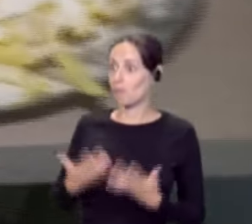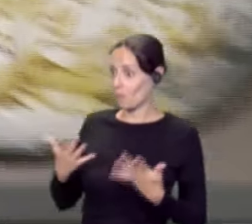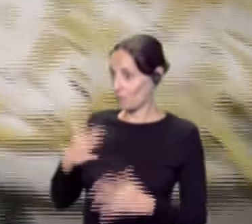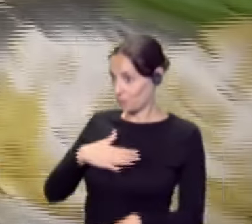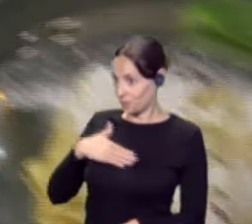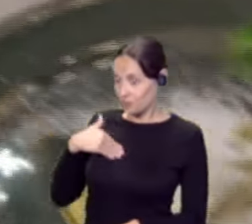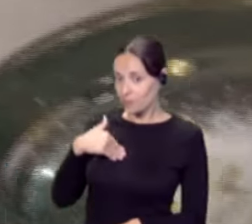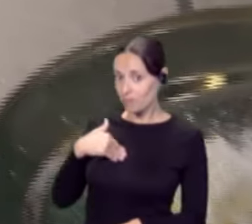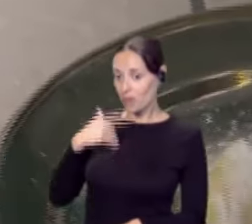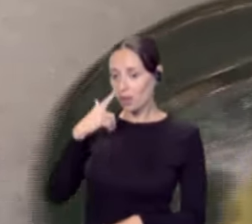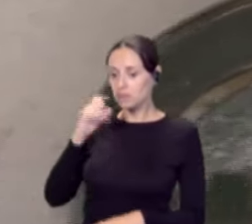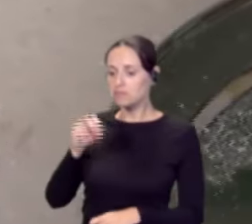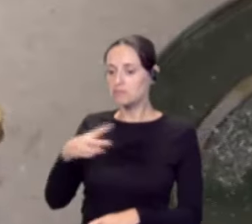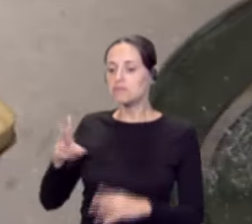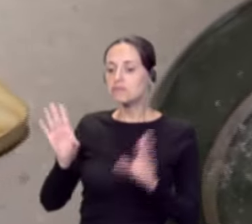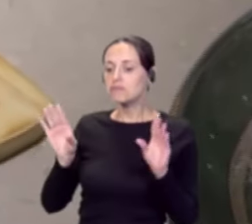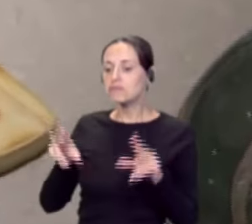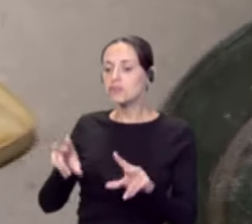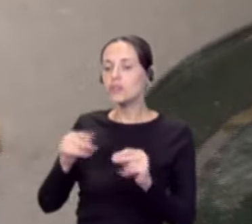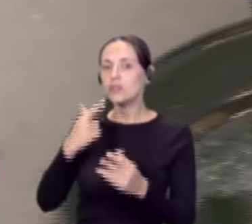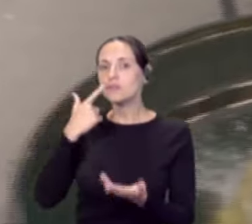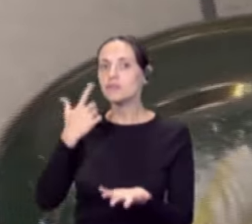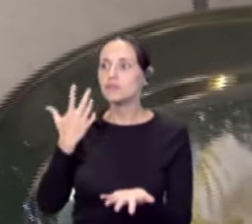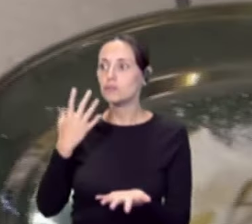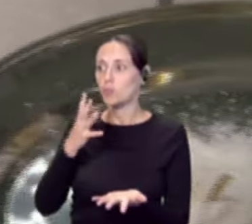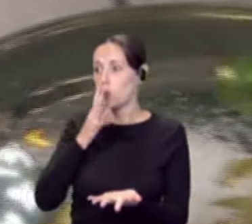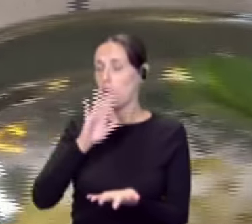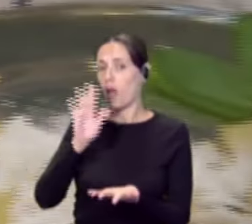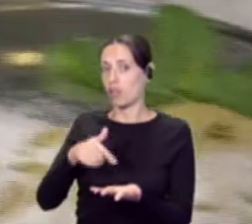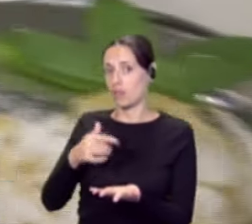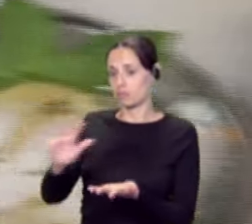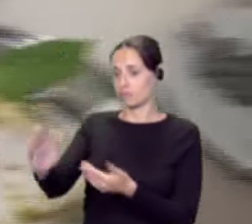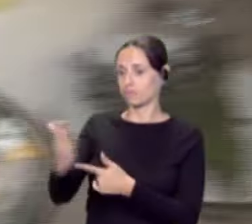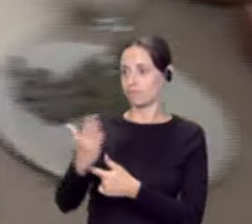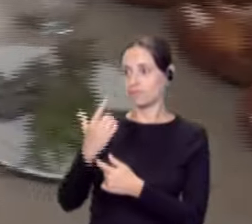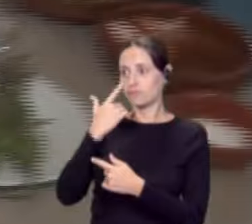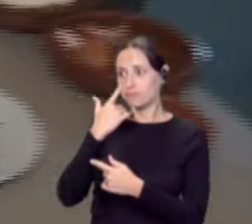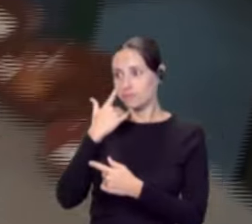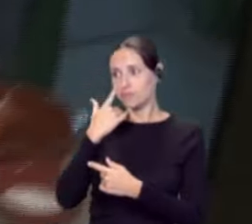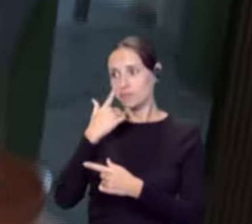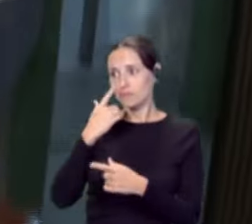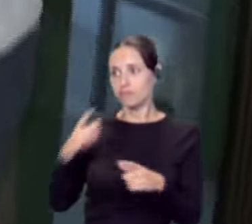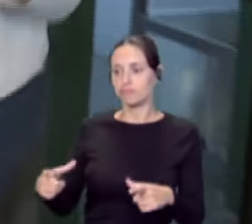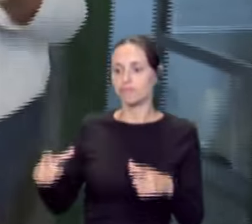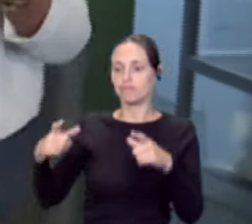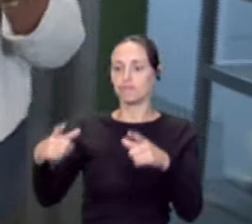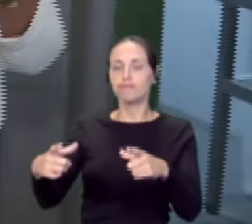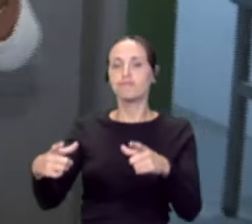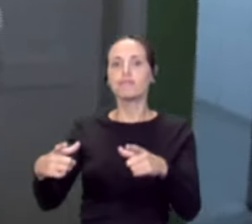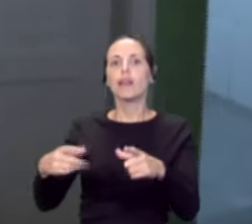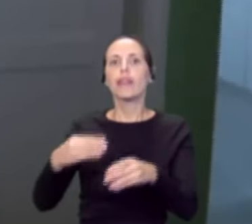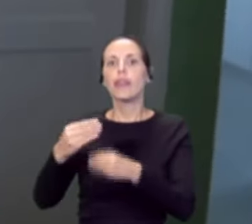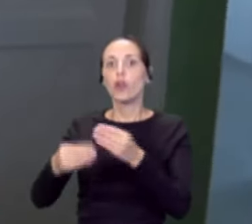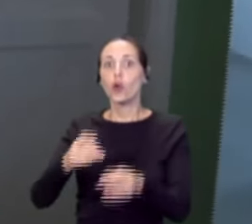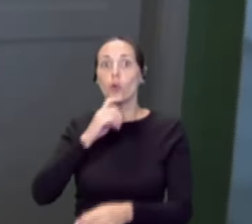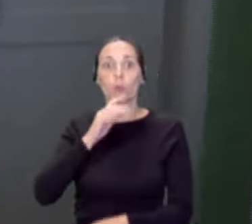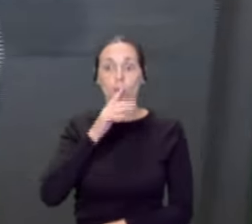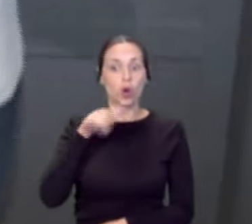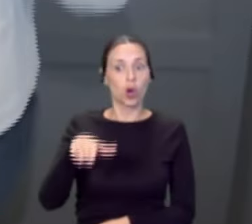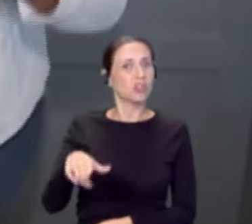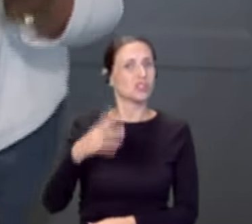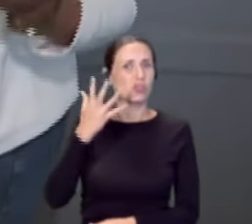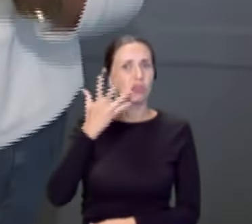ver ese resultado que nosotros hemos visto antes, pues cómo estabas acabando este plato, precisamente, pues uno de los más